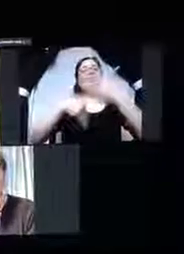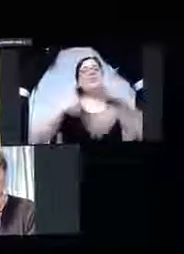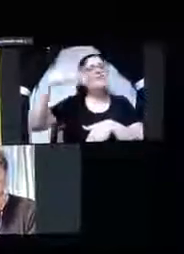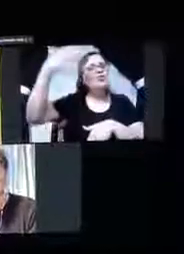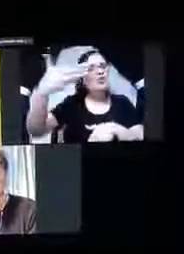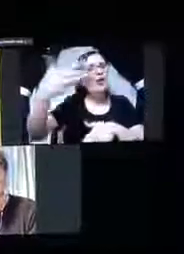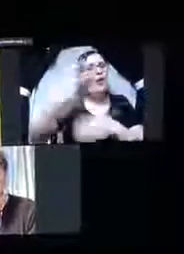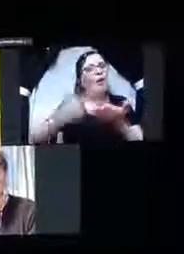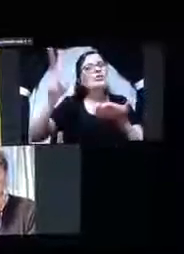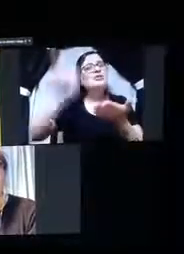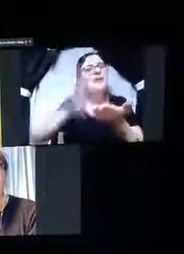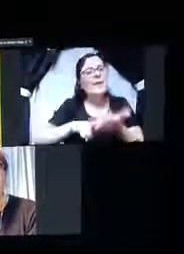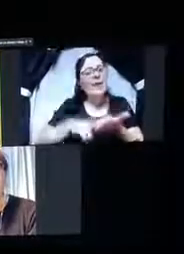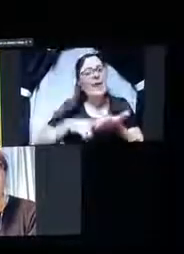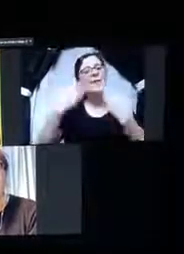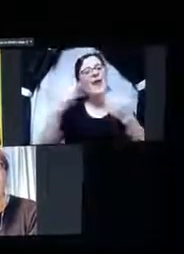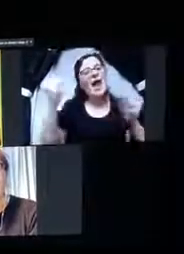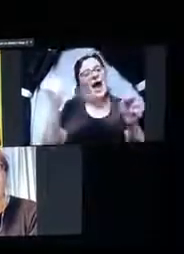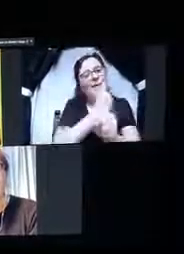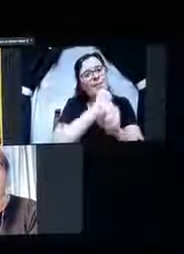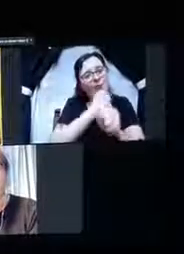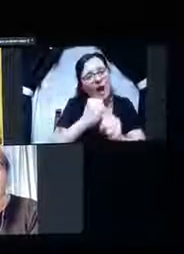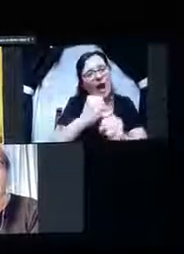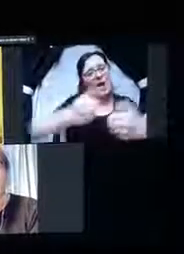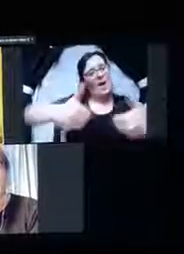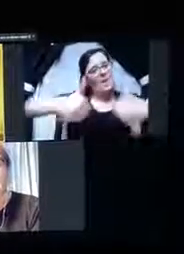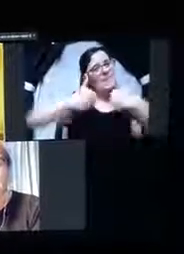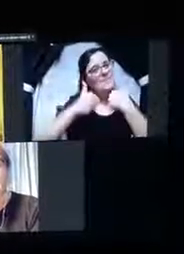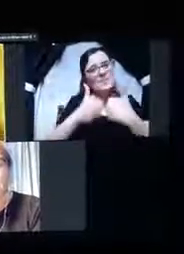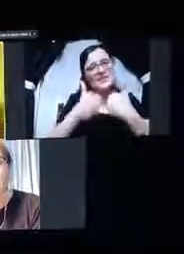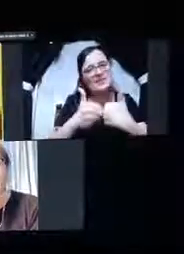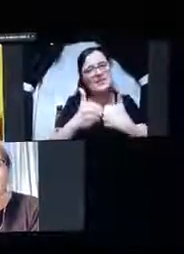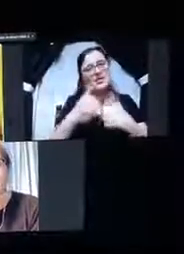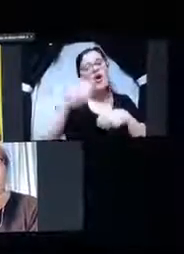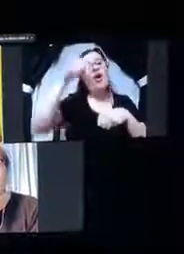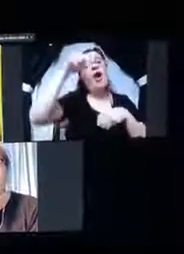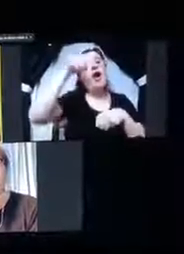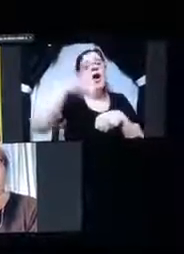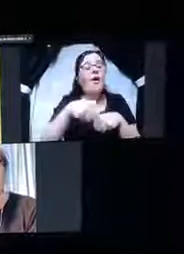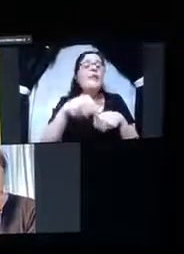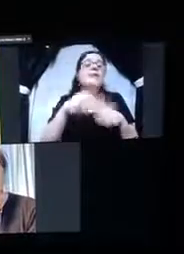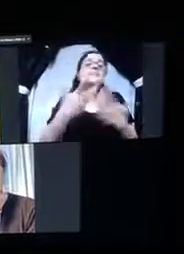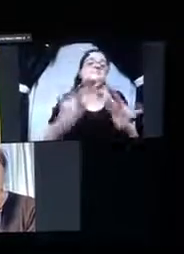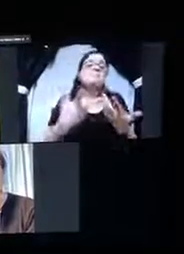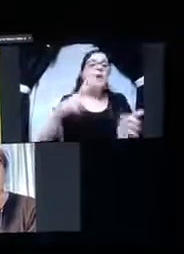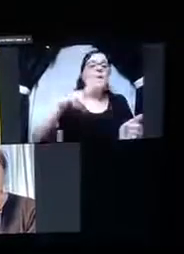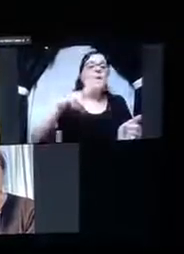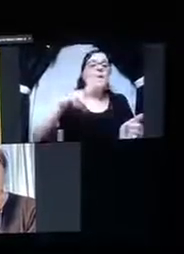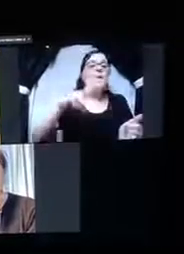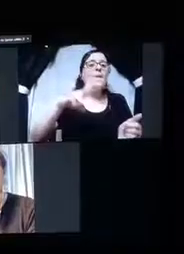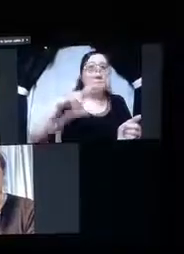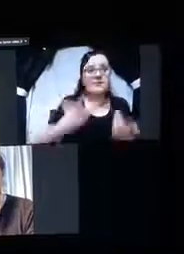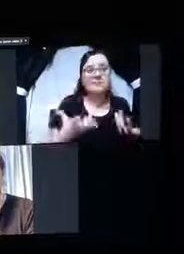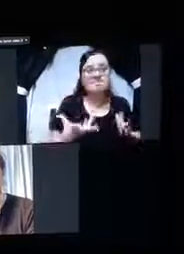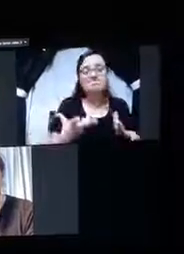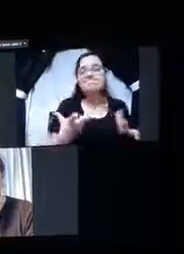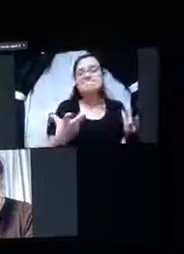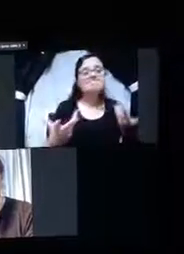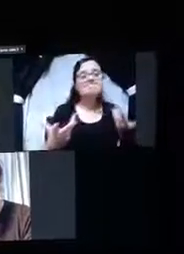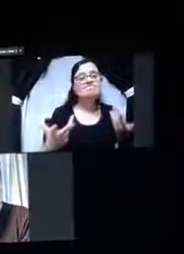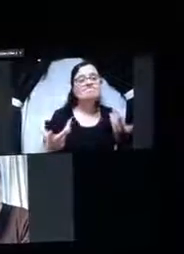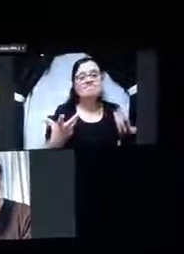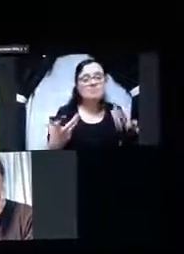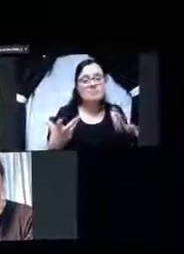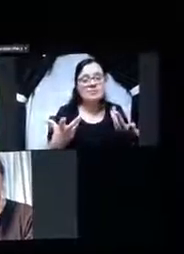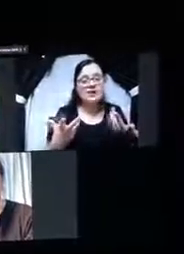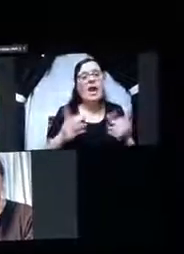lo complementaremos. Por ahora estamos en los servicios privados, en consultorios privados, haciendo el acompañamiento de la misma